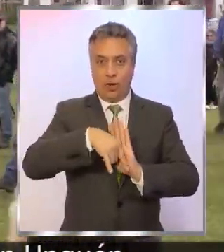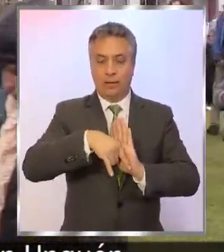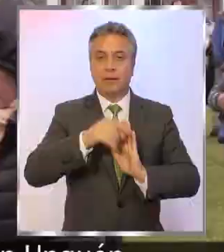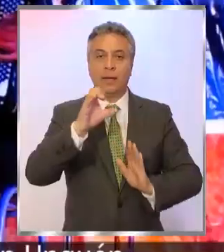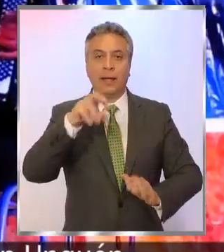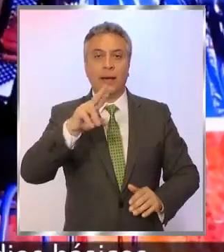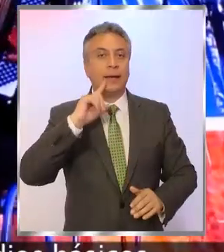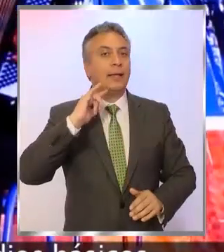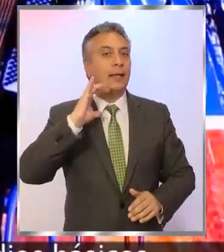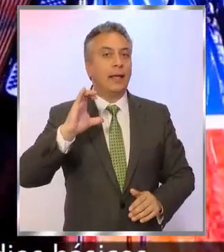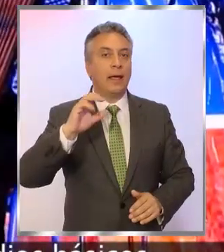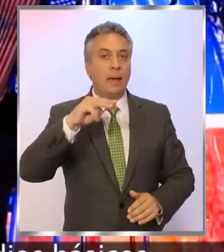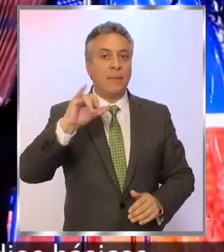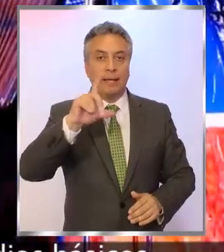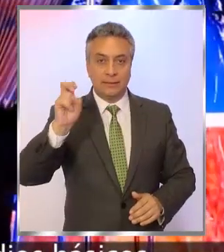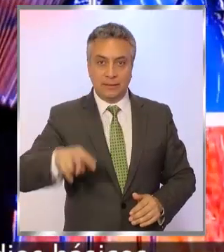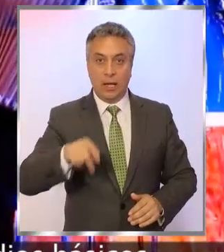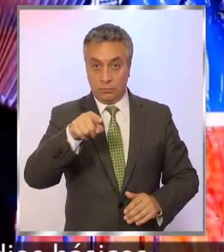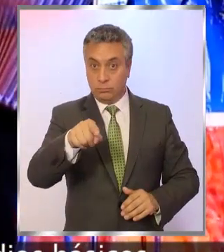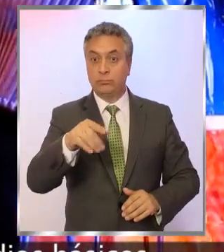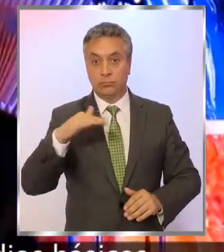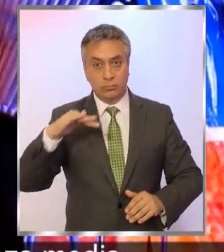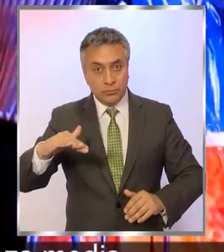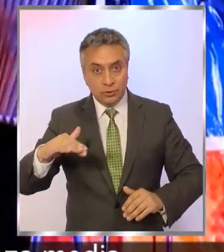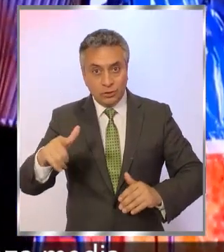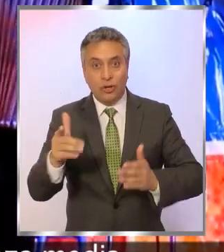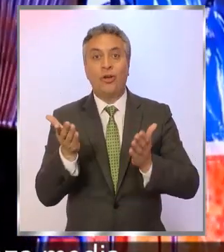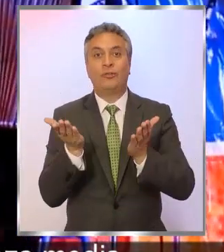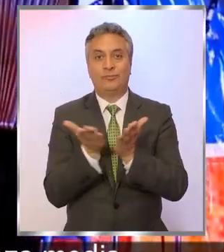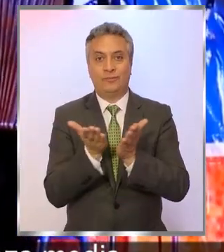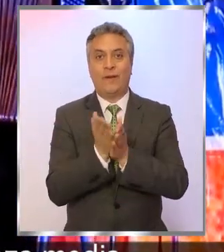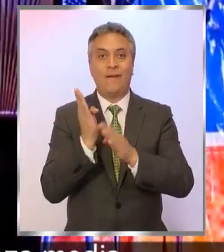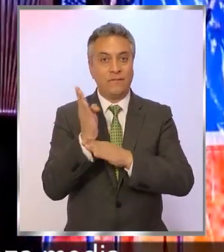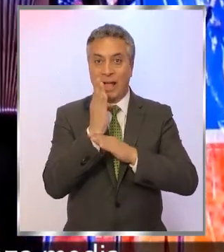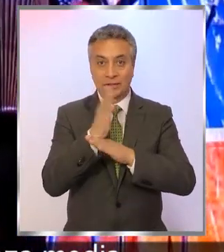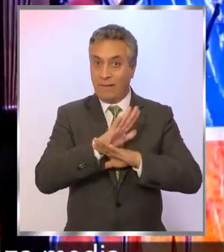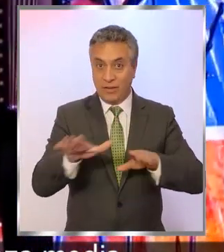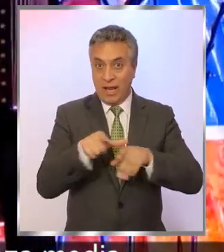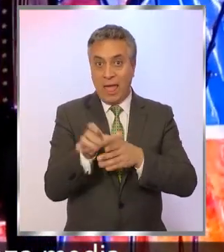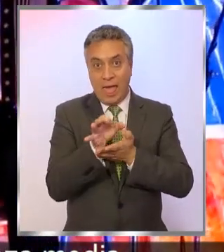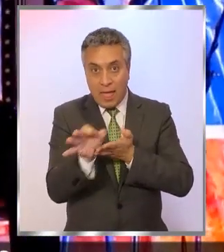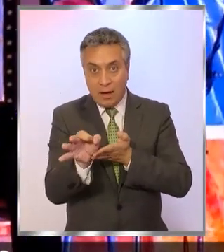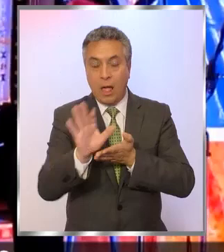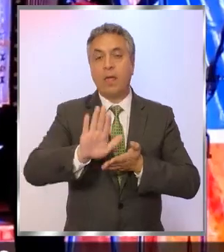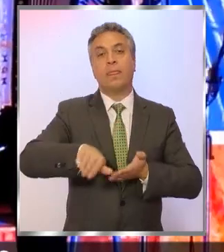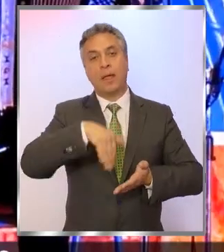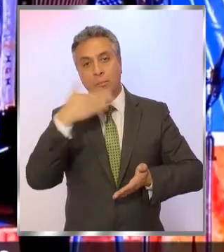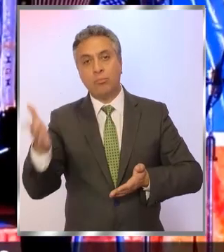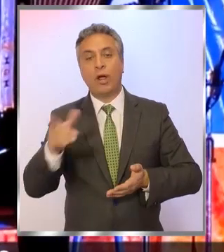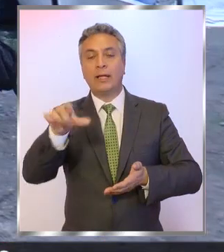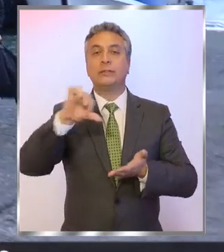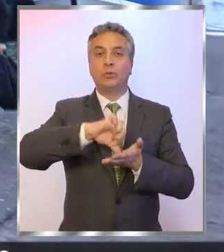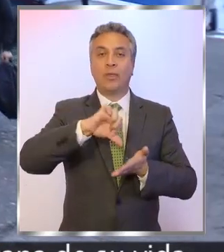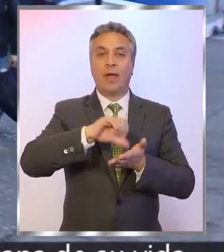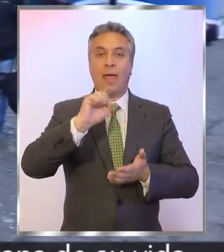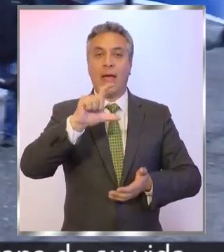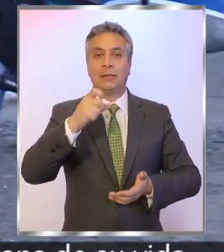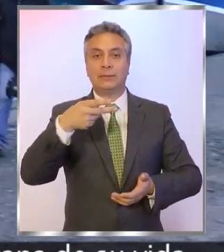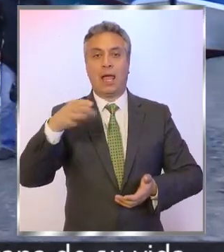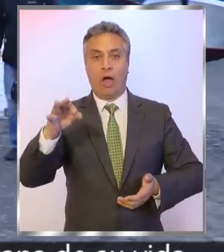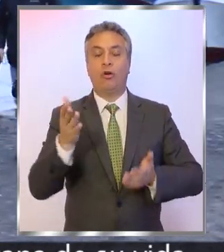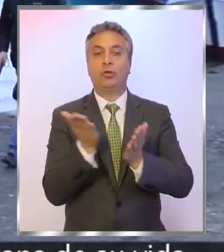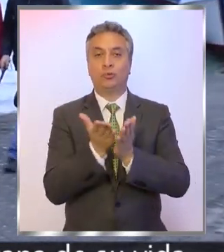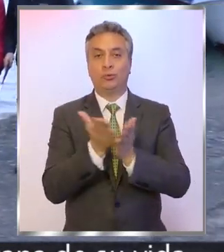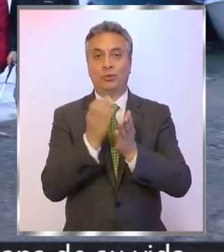millan unquen un chico que terminó sus estudios básicos en la isla y de ahí su enseñanza media en la ciudad de achao él nos